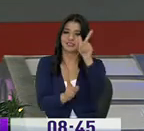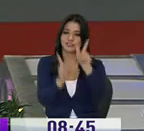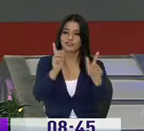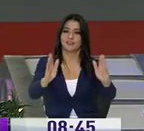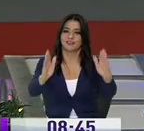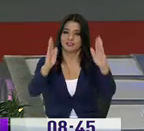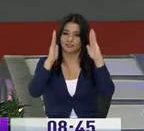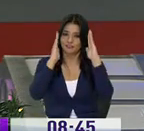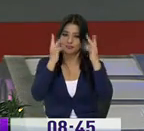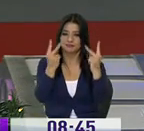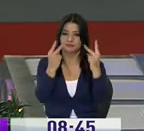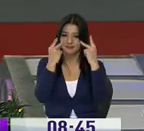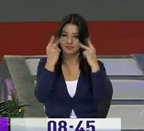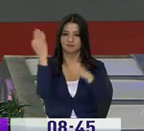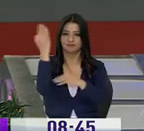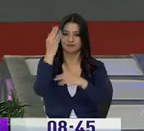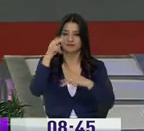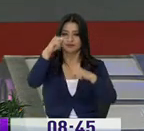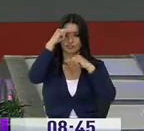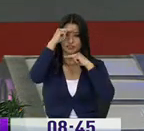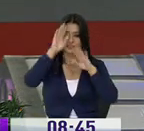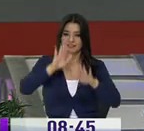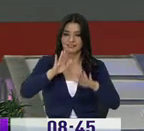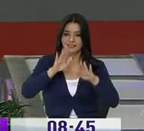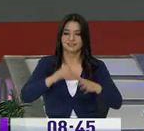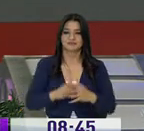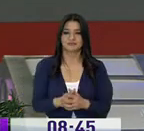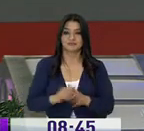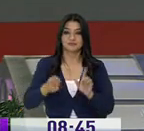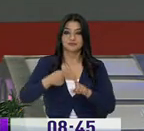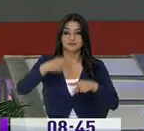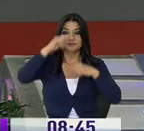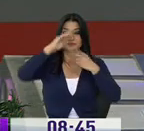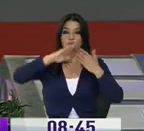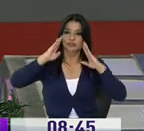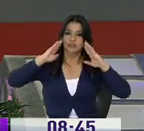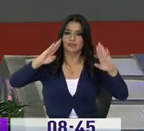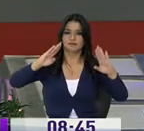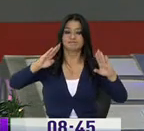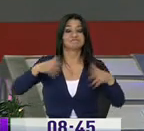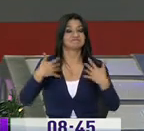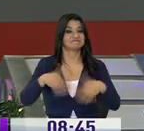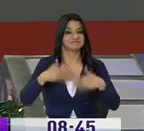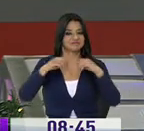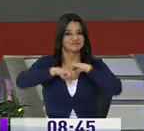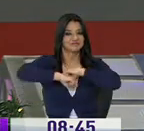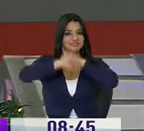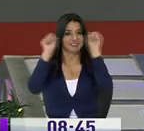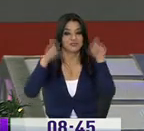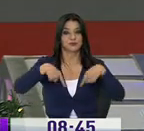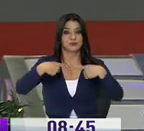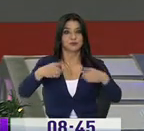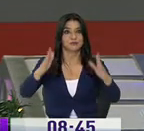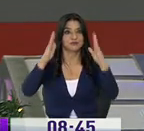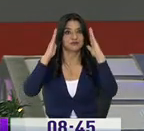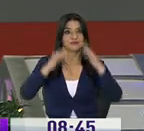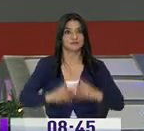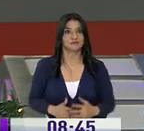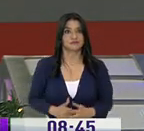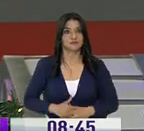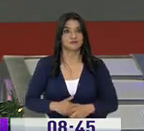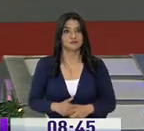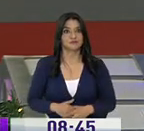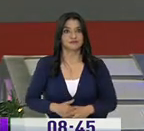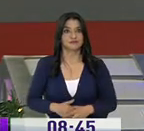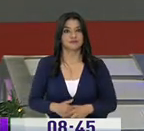oyentes y televidentes que hacen el favor de hacer de este el primer noticiero de la comunidad su revista de la mañana. soné a...